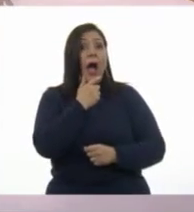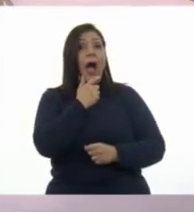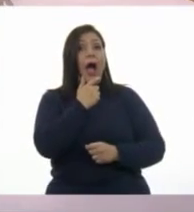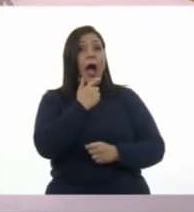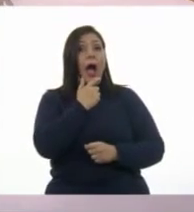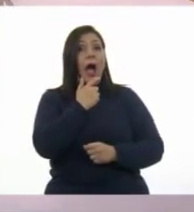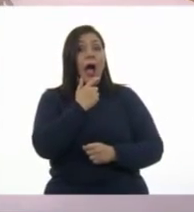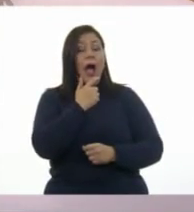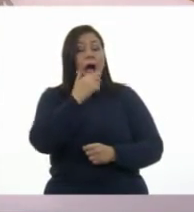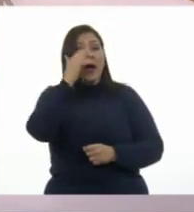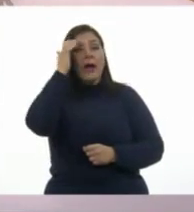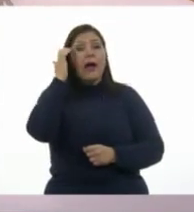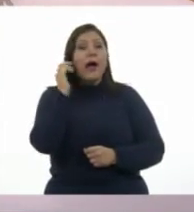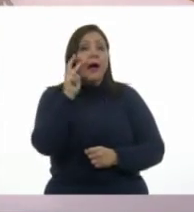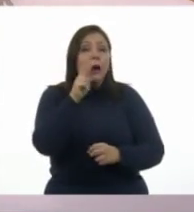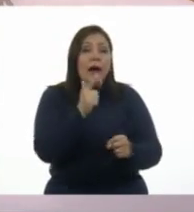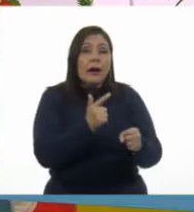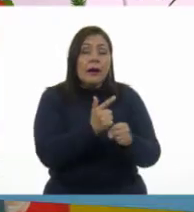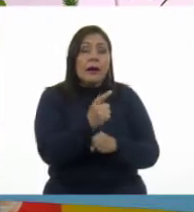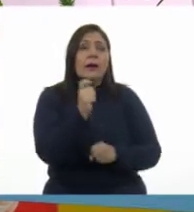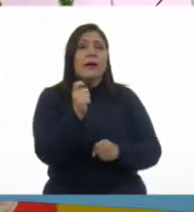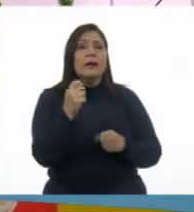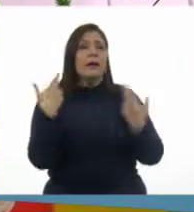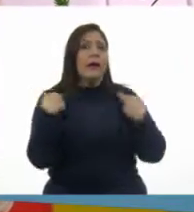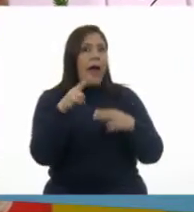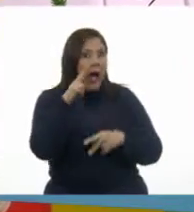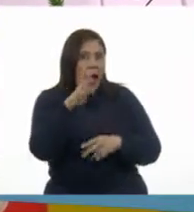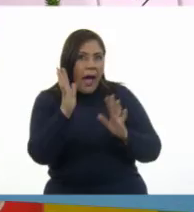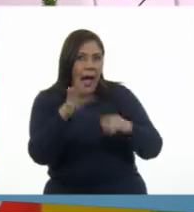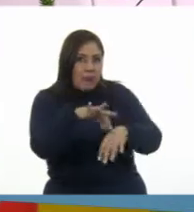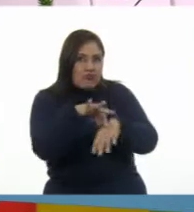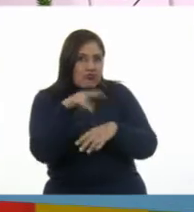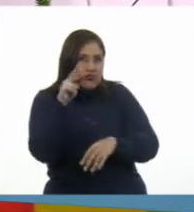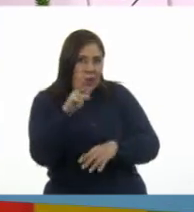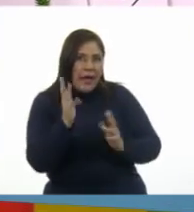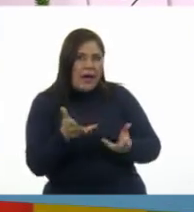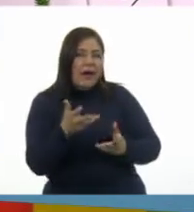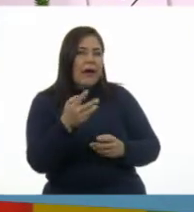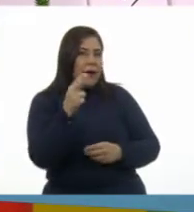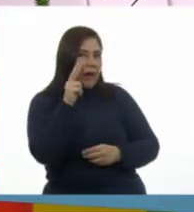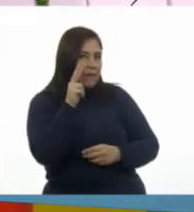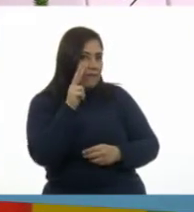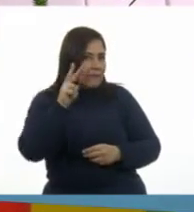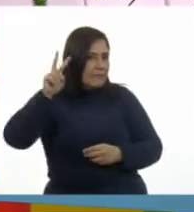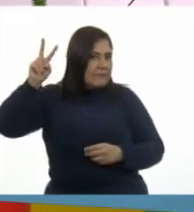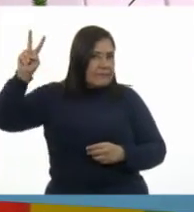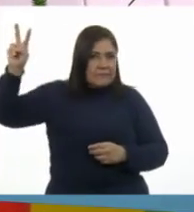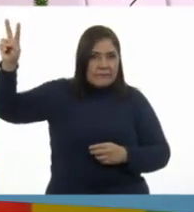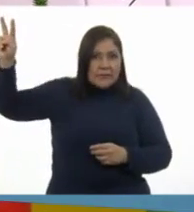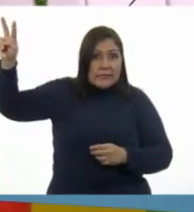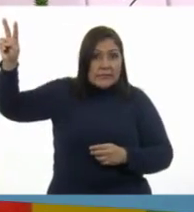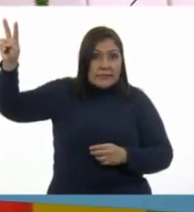Maestra. ¿Qué pasó? Lo estoy descubriendo. ¿Ya vieron ustedes? Fíjense en el nombre